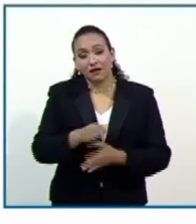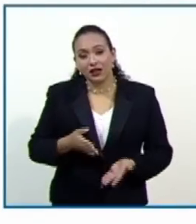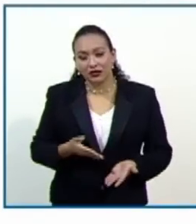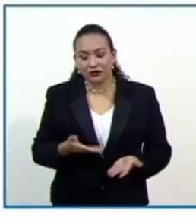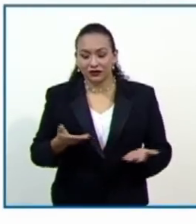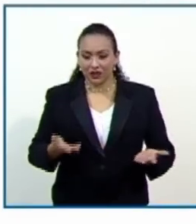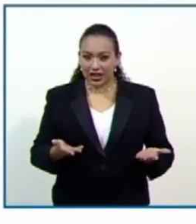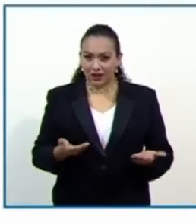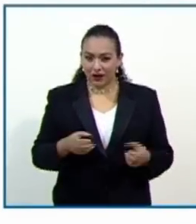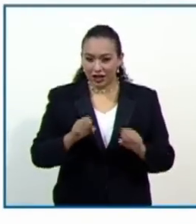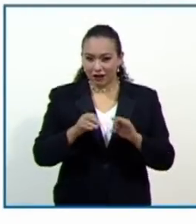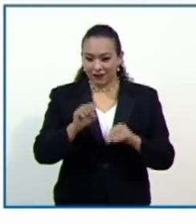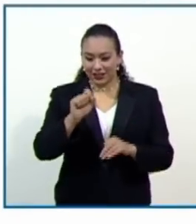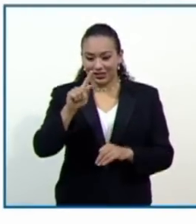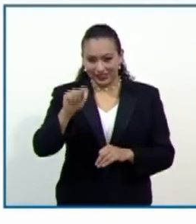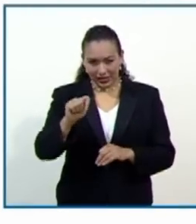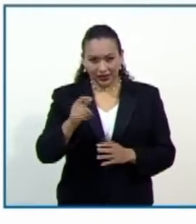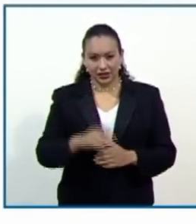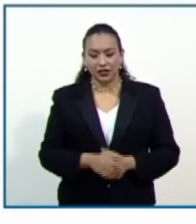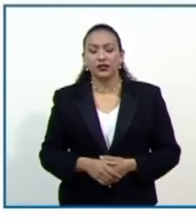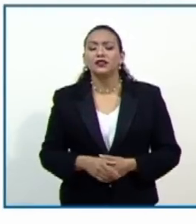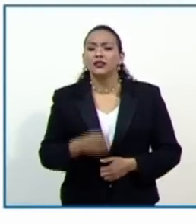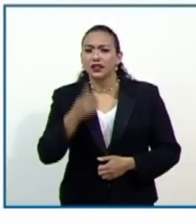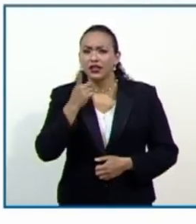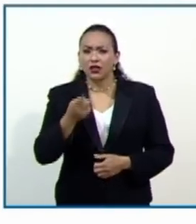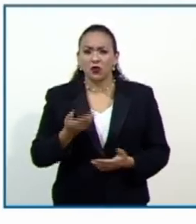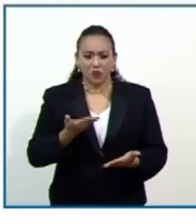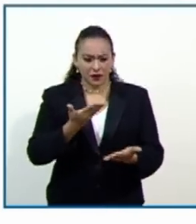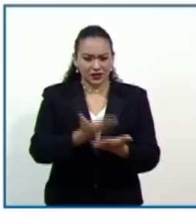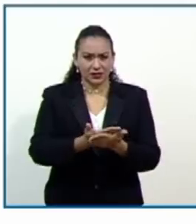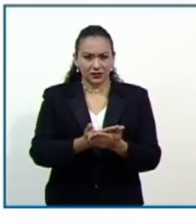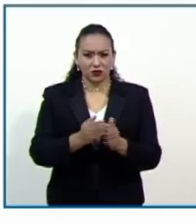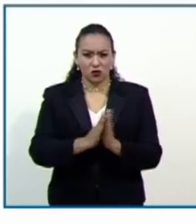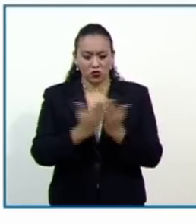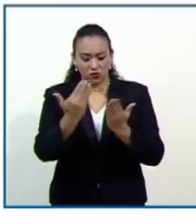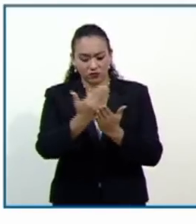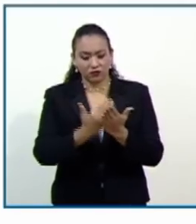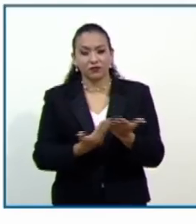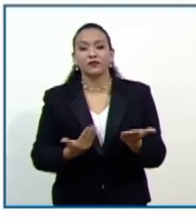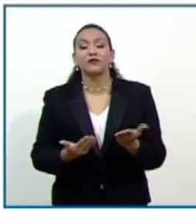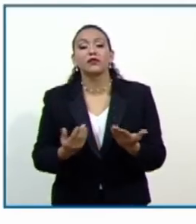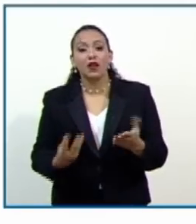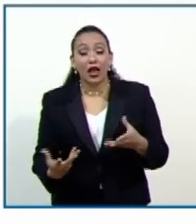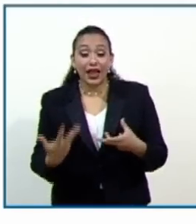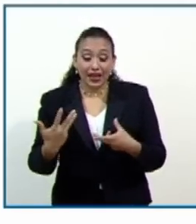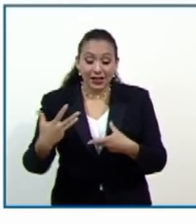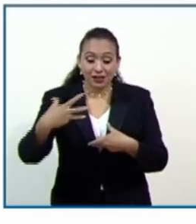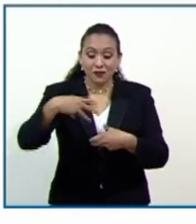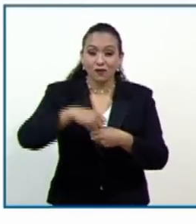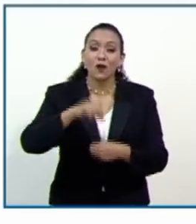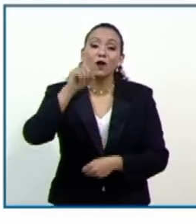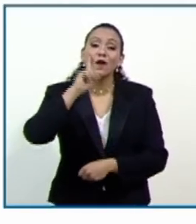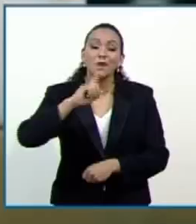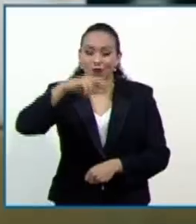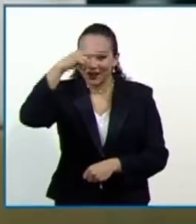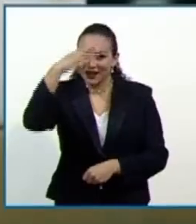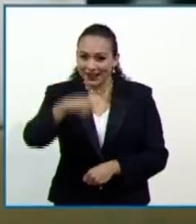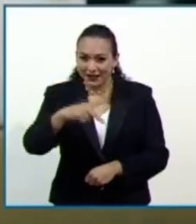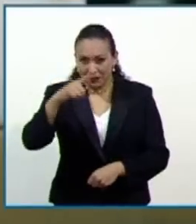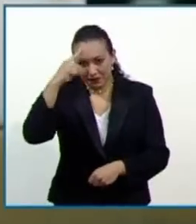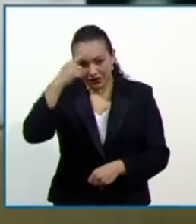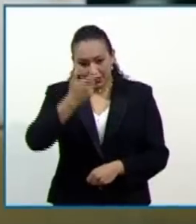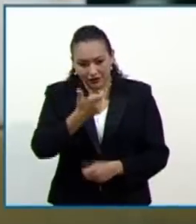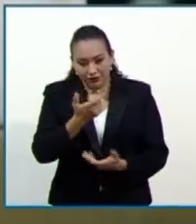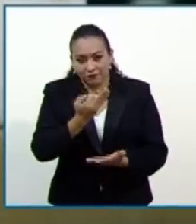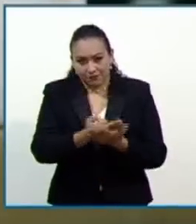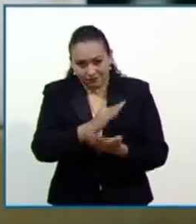realidad, la Secretaría de Hacienda y Crédito Público presentó la guía Expandiendo la inclusión financiera de las mujeres en México,